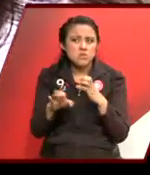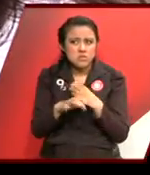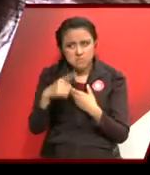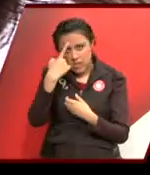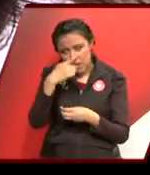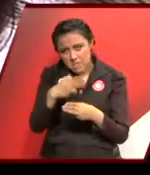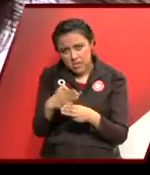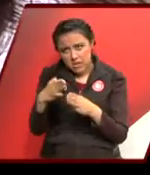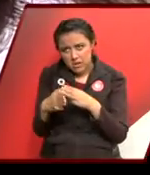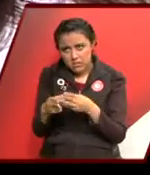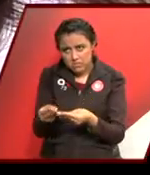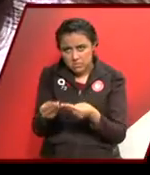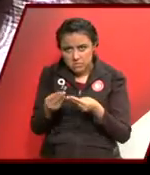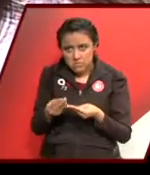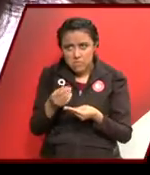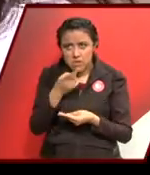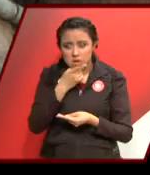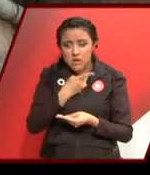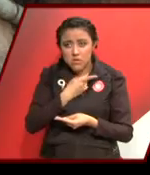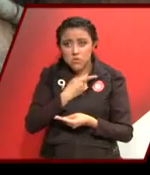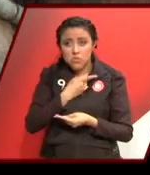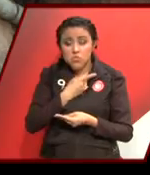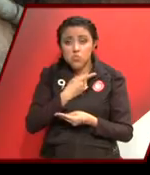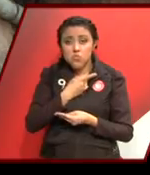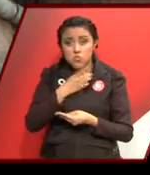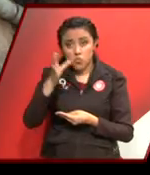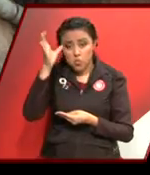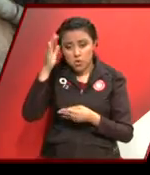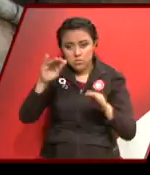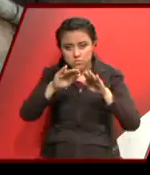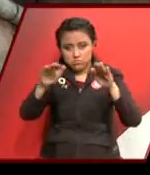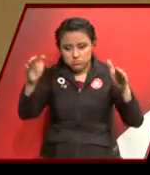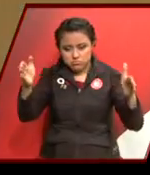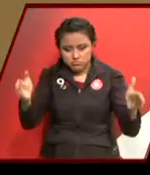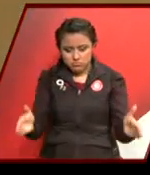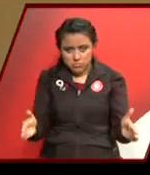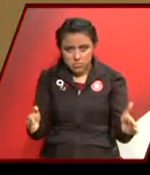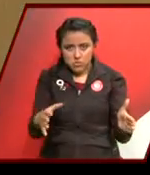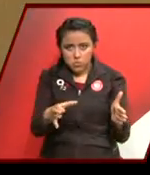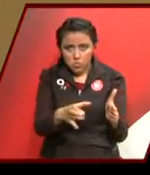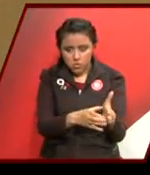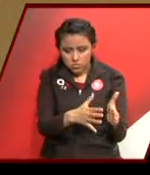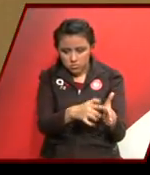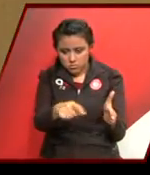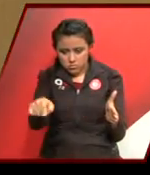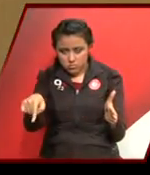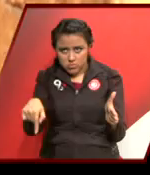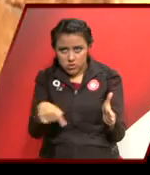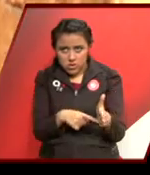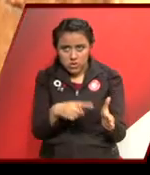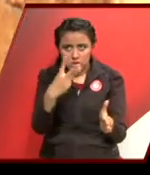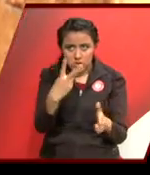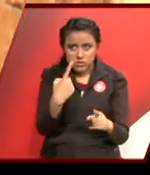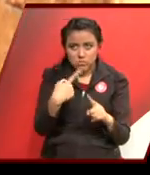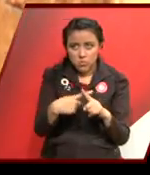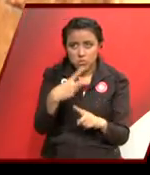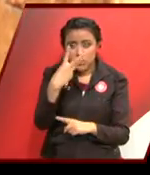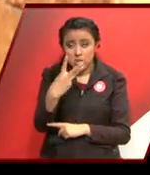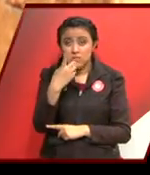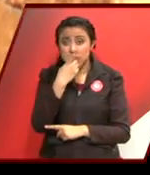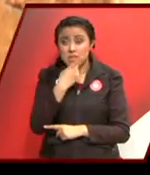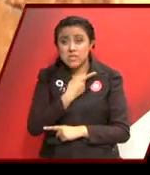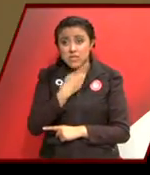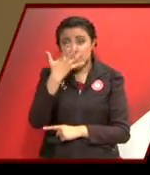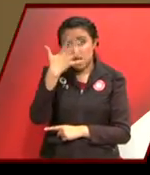material. Me dijeron que era para un cuarto de 3x3 y que yo tengo que traerme el material. Me cobran 10,000 pesos